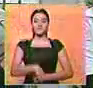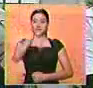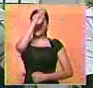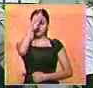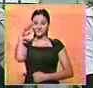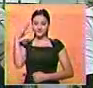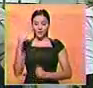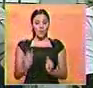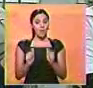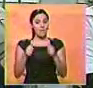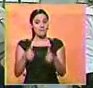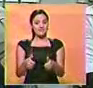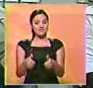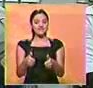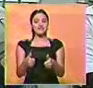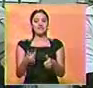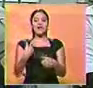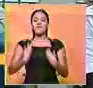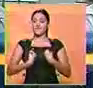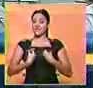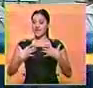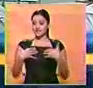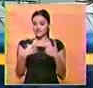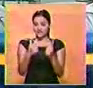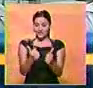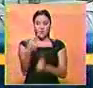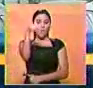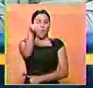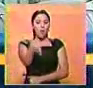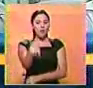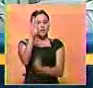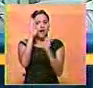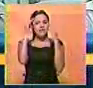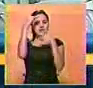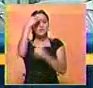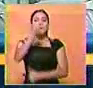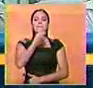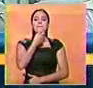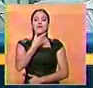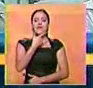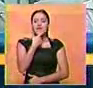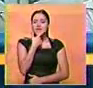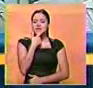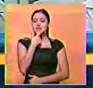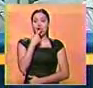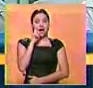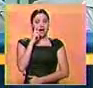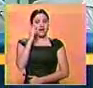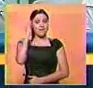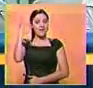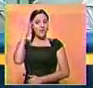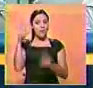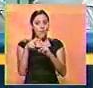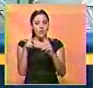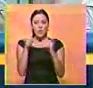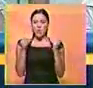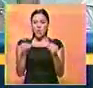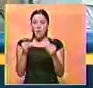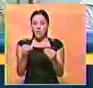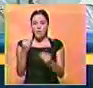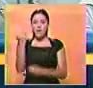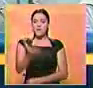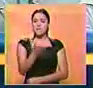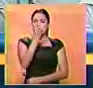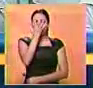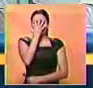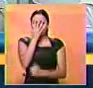Alicia Alba, y así comenzamos nuestra sección de vida y salud, hoy dedicada a la belleza. Imagínense que vamos a conocer los efectos que tiene una